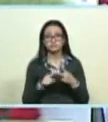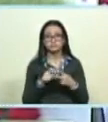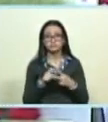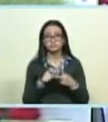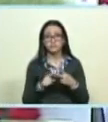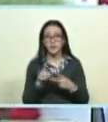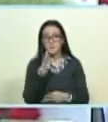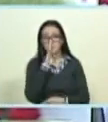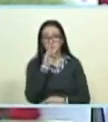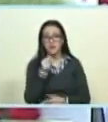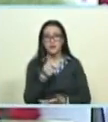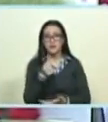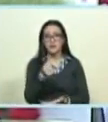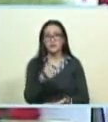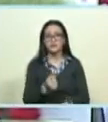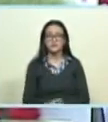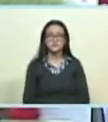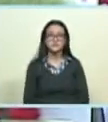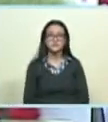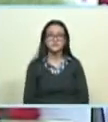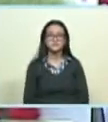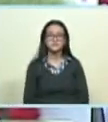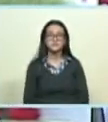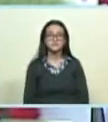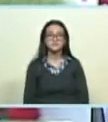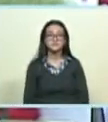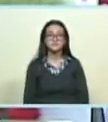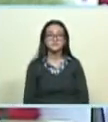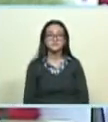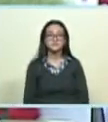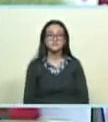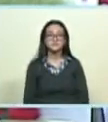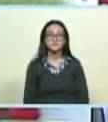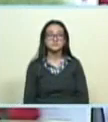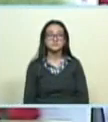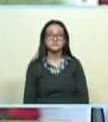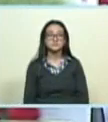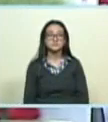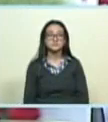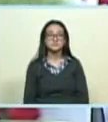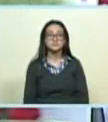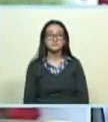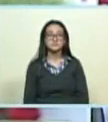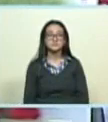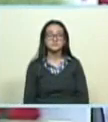sobre las becas. En primer lugar,